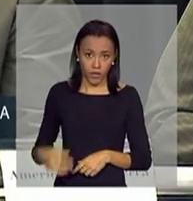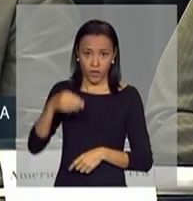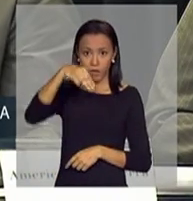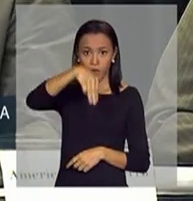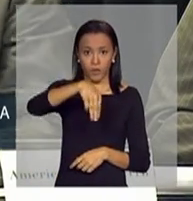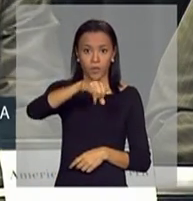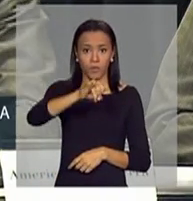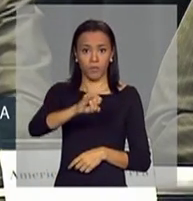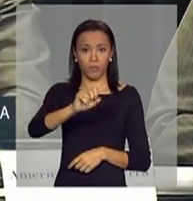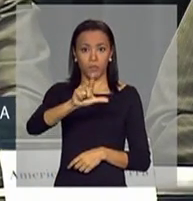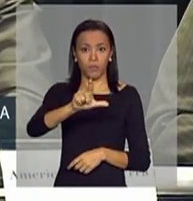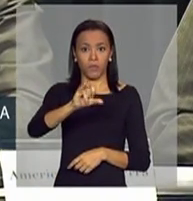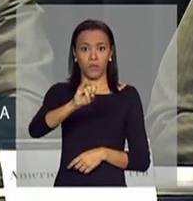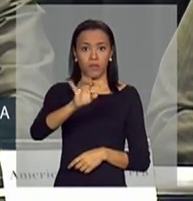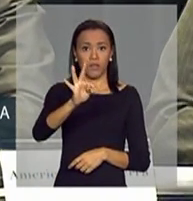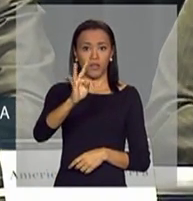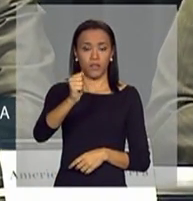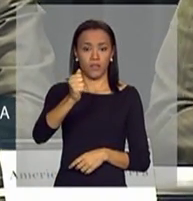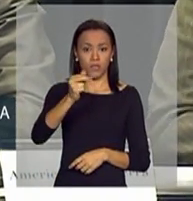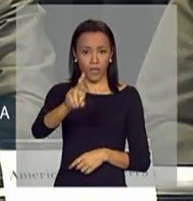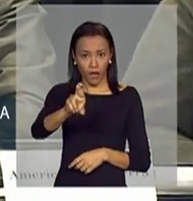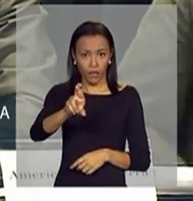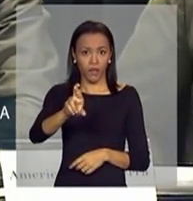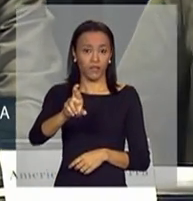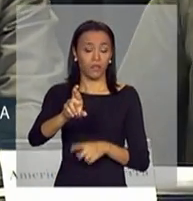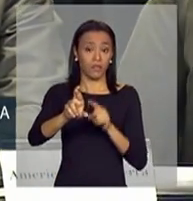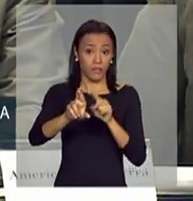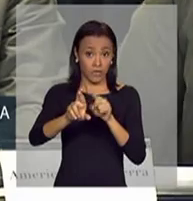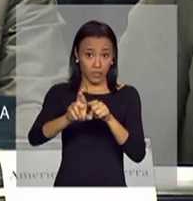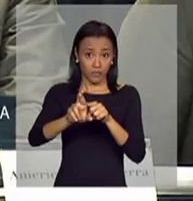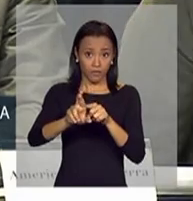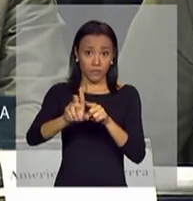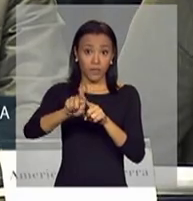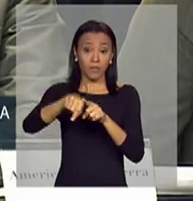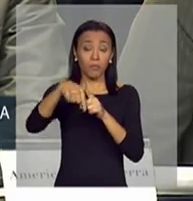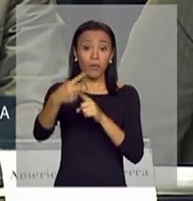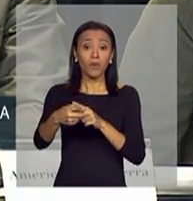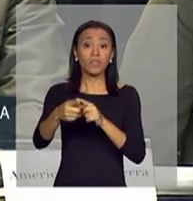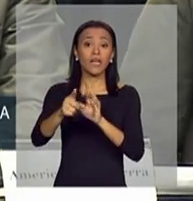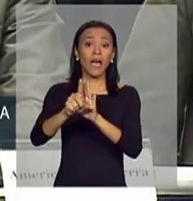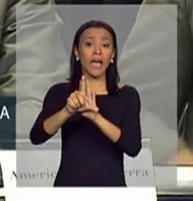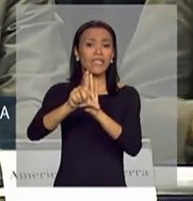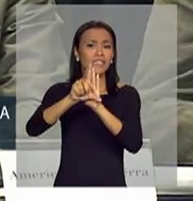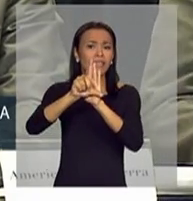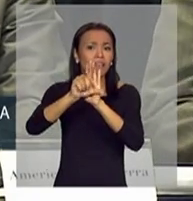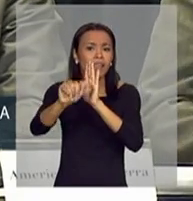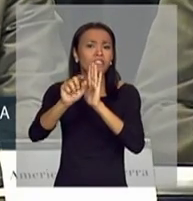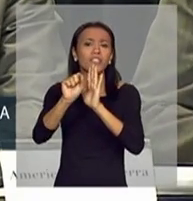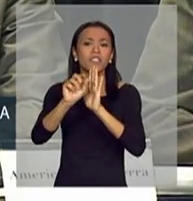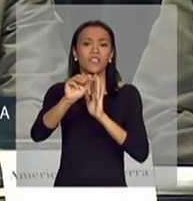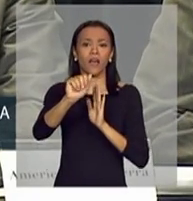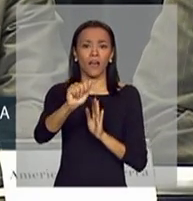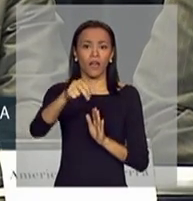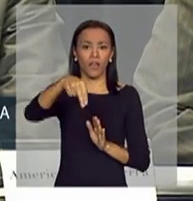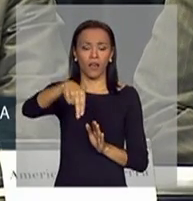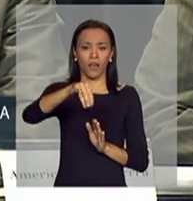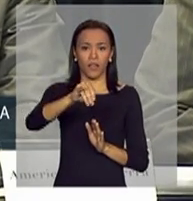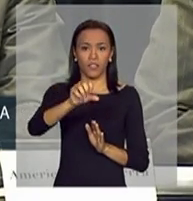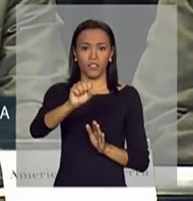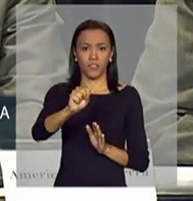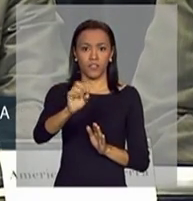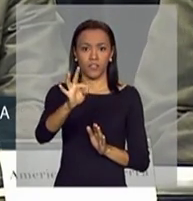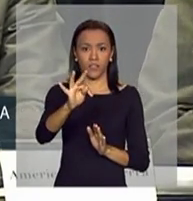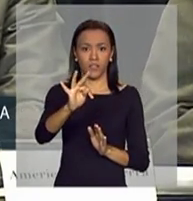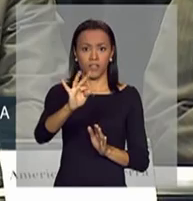una democracia, se instala una ley de amnistía. Y esa ley de amnistía, evidentemente, es